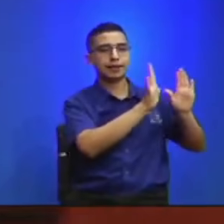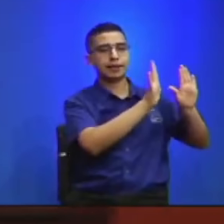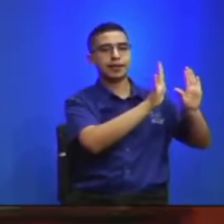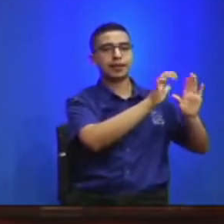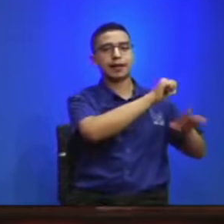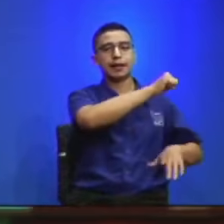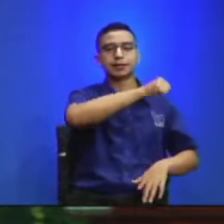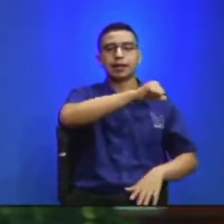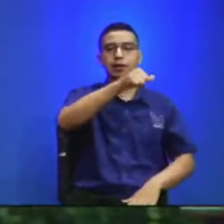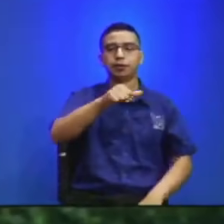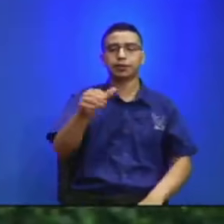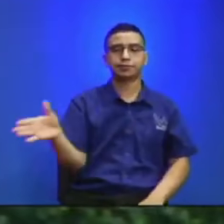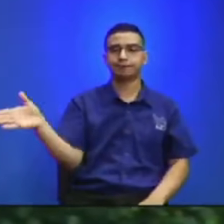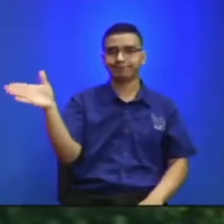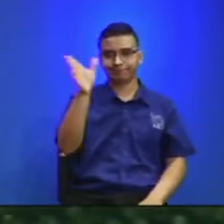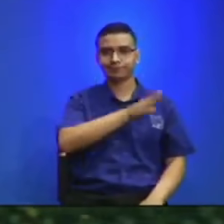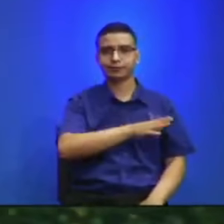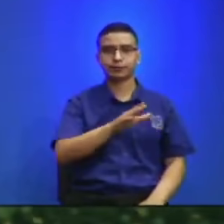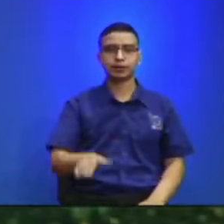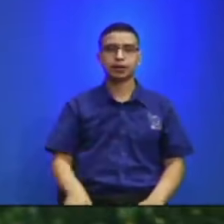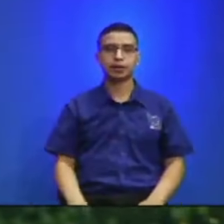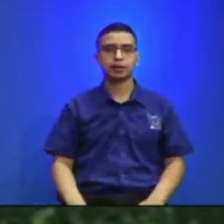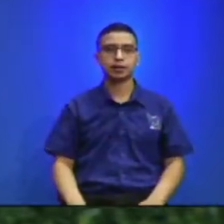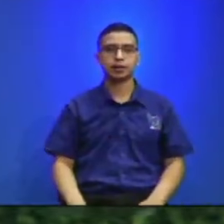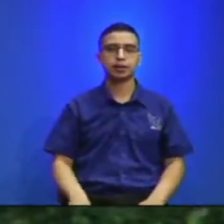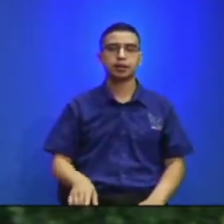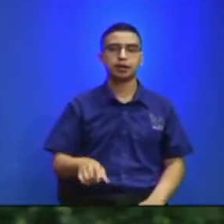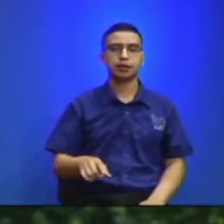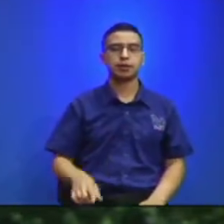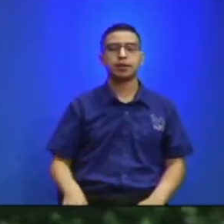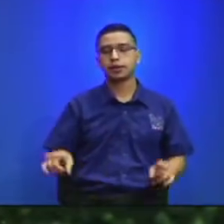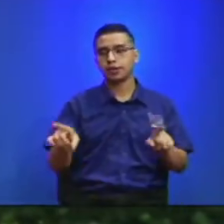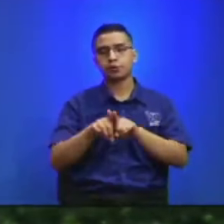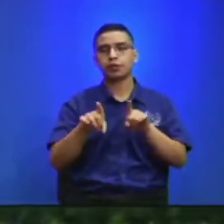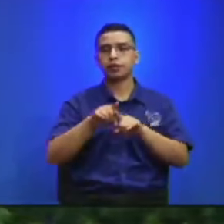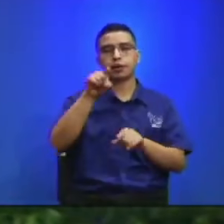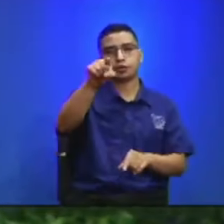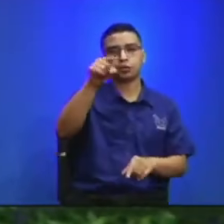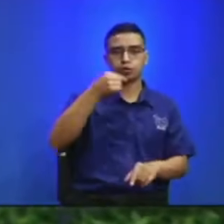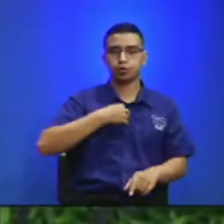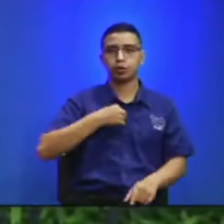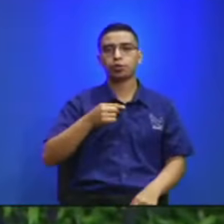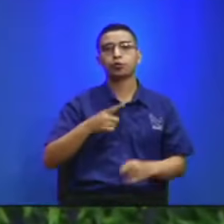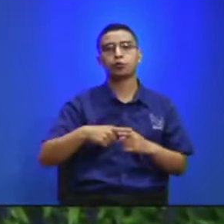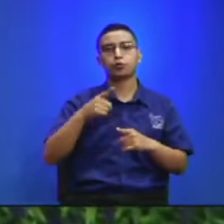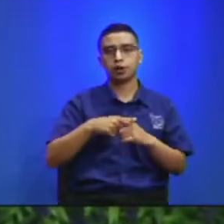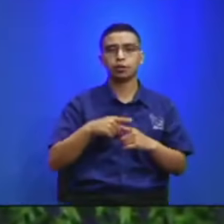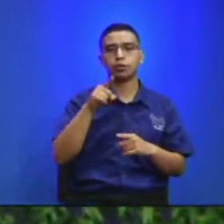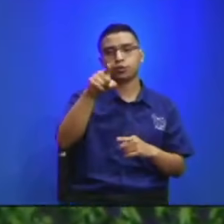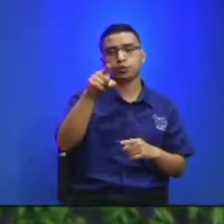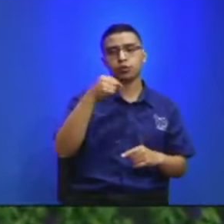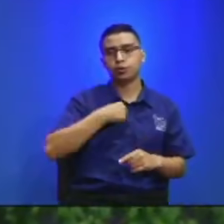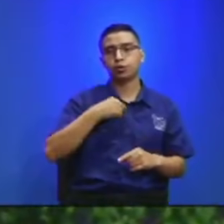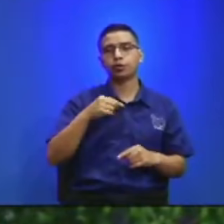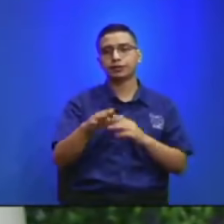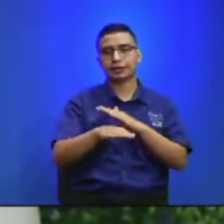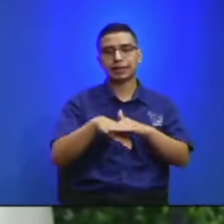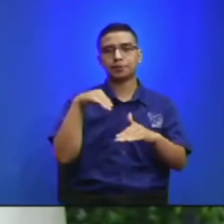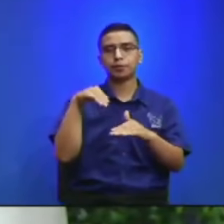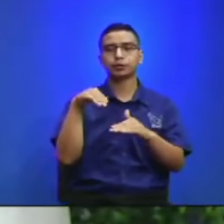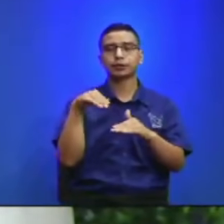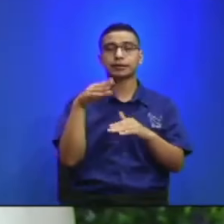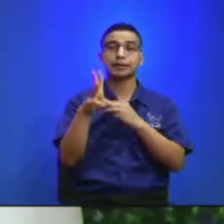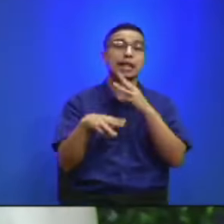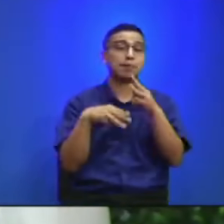hablamos siempre de cruzar el río jordán cuando nosotros hablamos de salir de egipto del